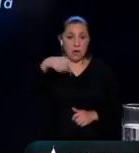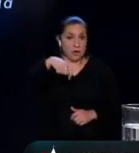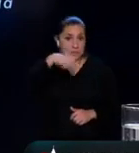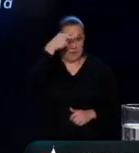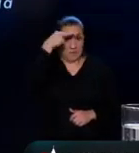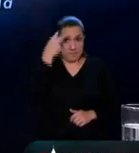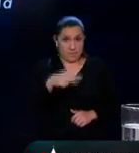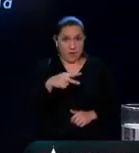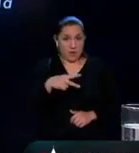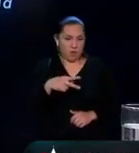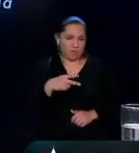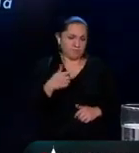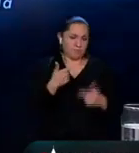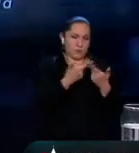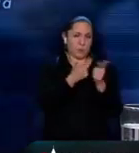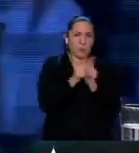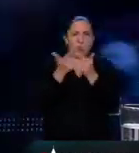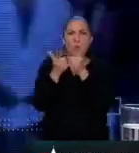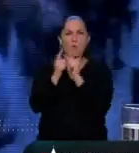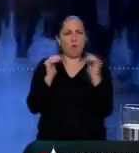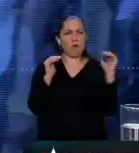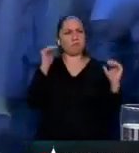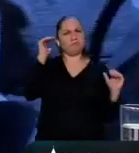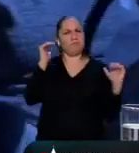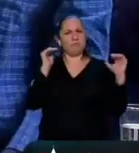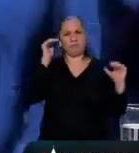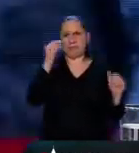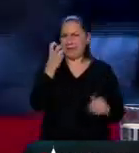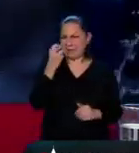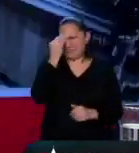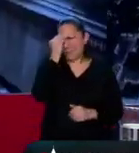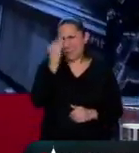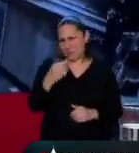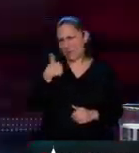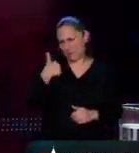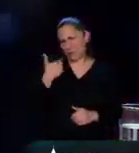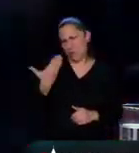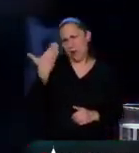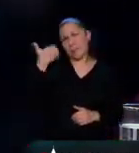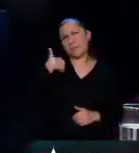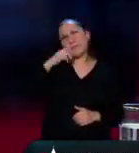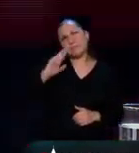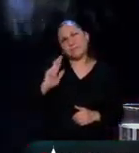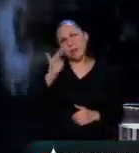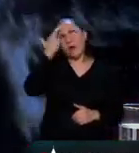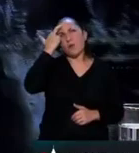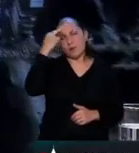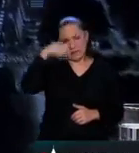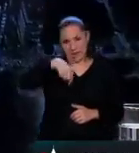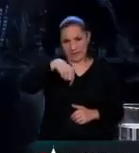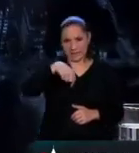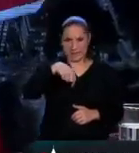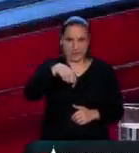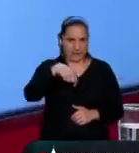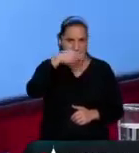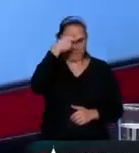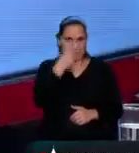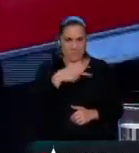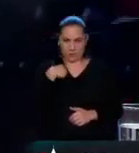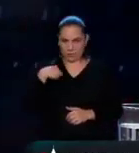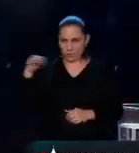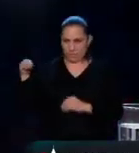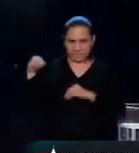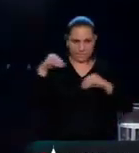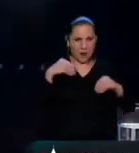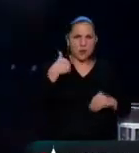terrible. Yo venía acá al estudio pensando cuál fue la primera anécdota de clasismo que yo vi en este país. Yo era muy niño y